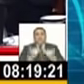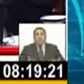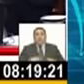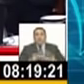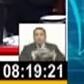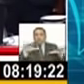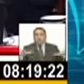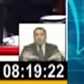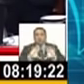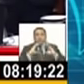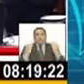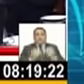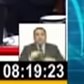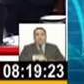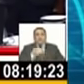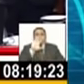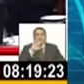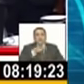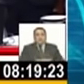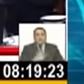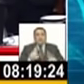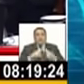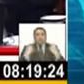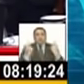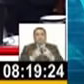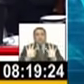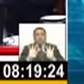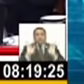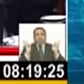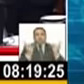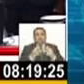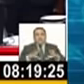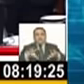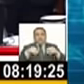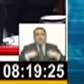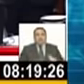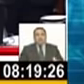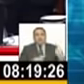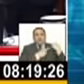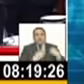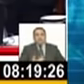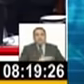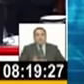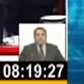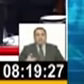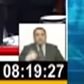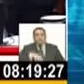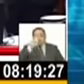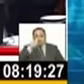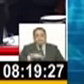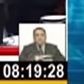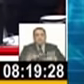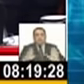escuchar algo parecido? Y se lo pregunto porque la gran mayoría de su bancada votó a favor de la vacancia.